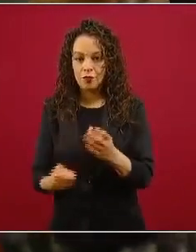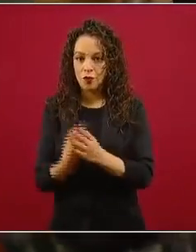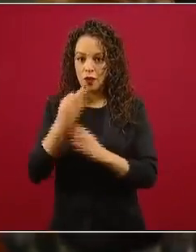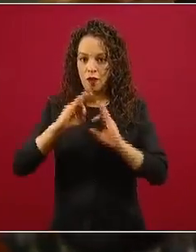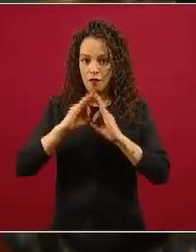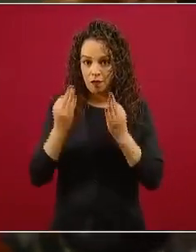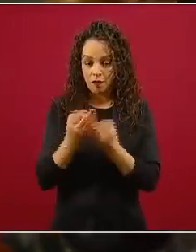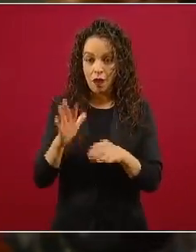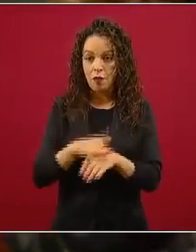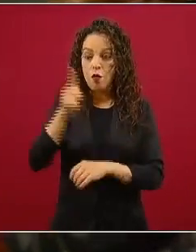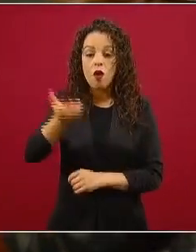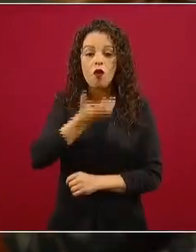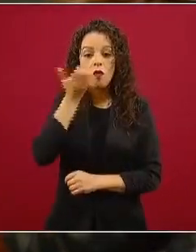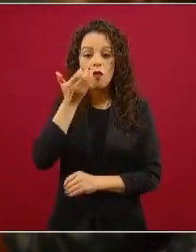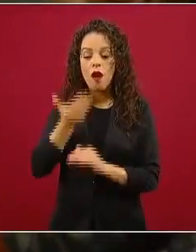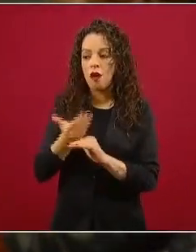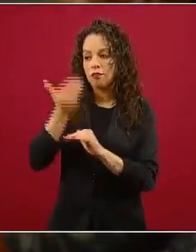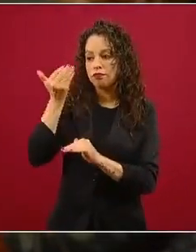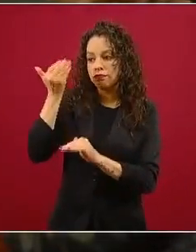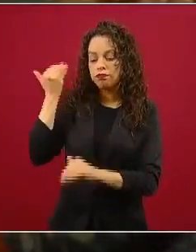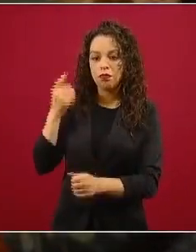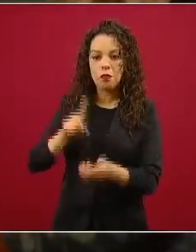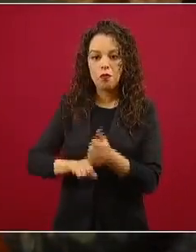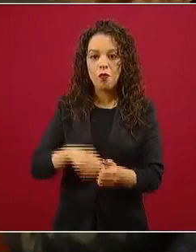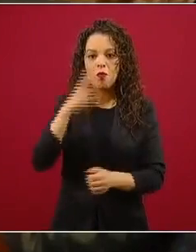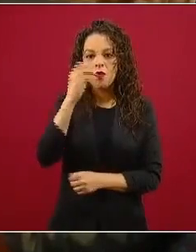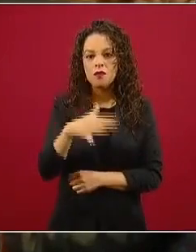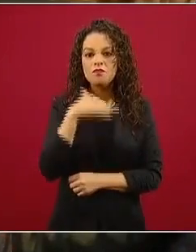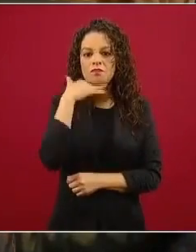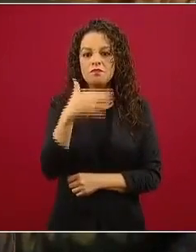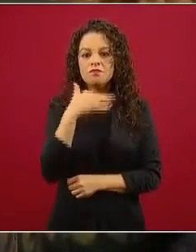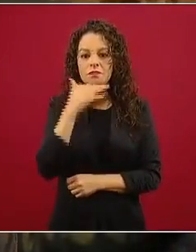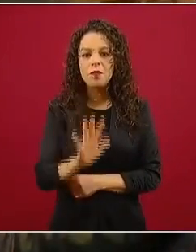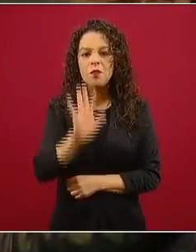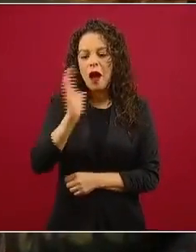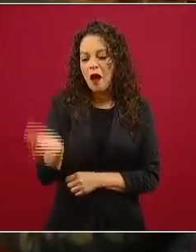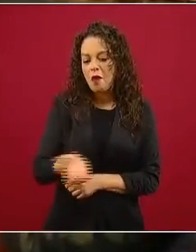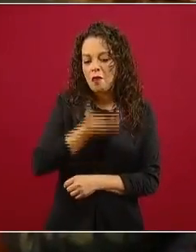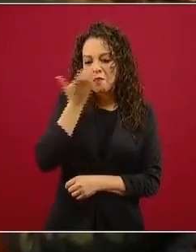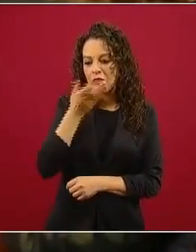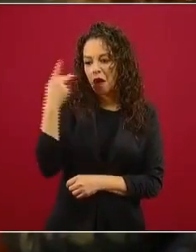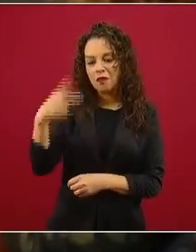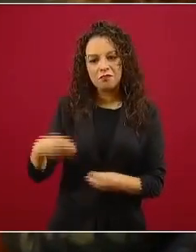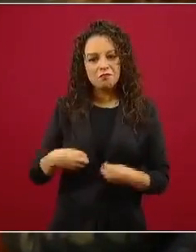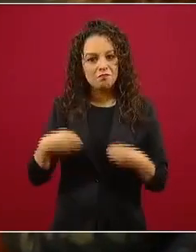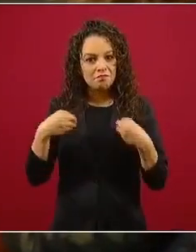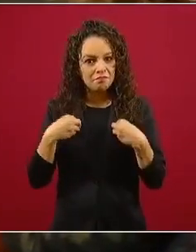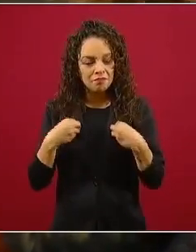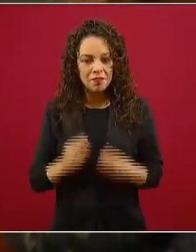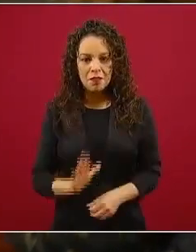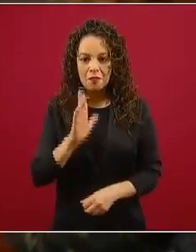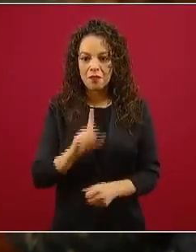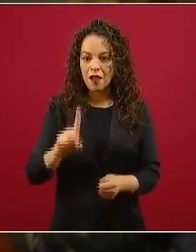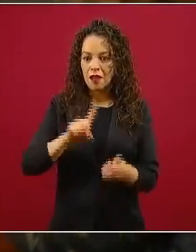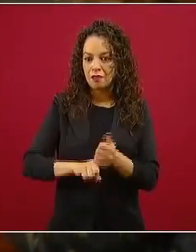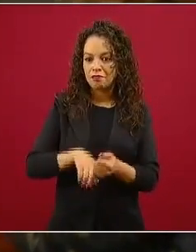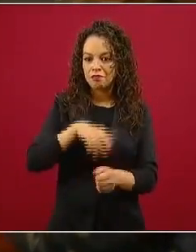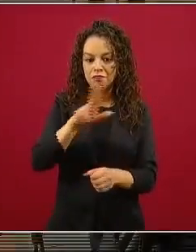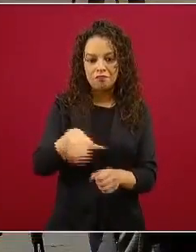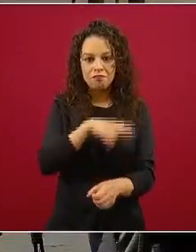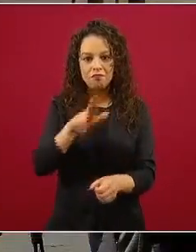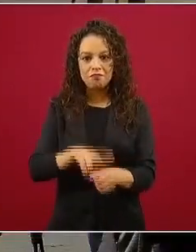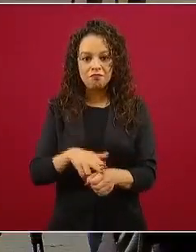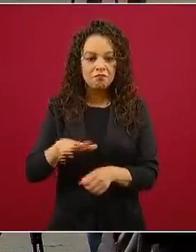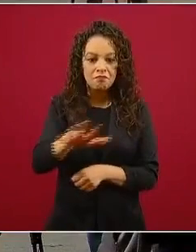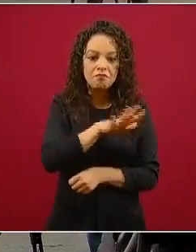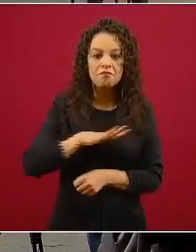de corrupción que ya se habían hecho como habituales y se habían normalizado incluso dentro de la propia